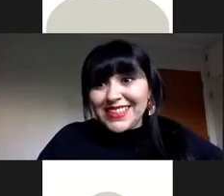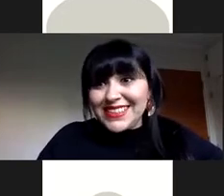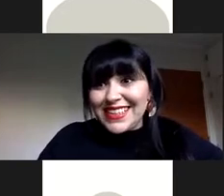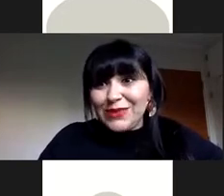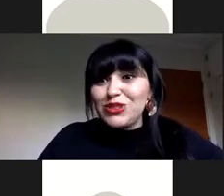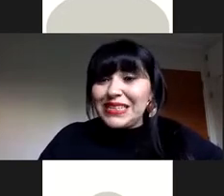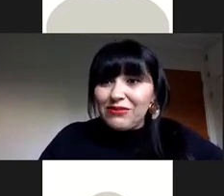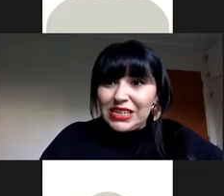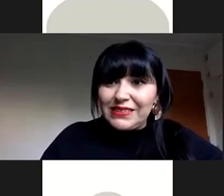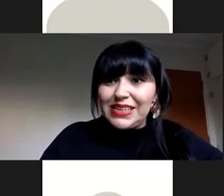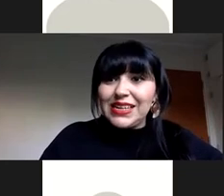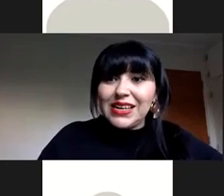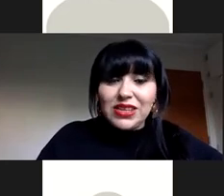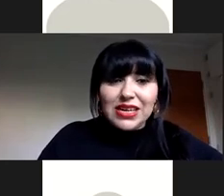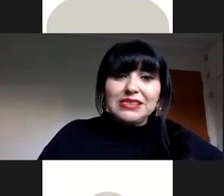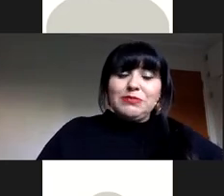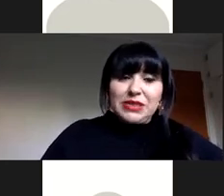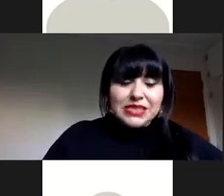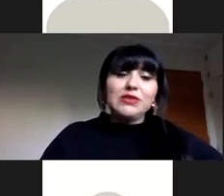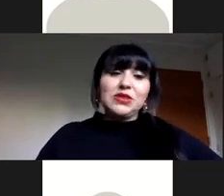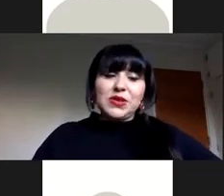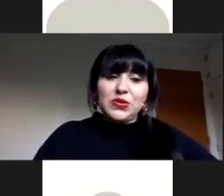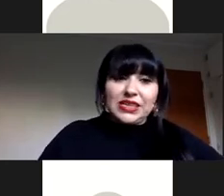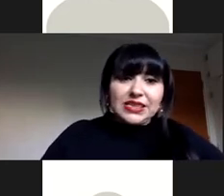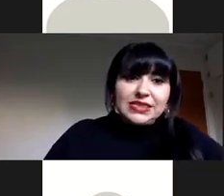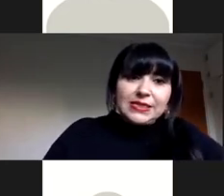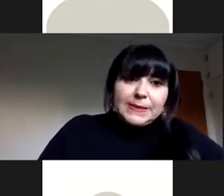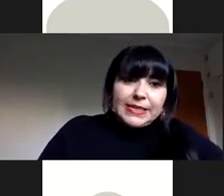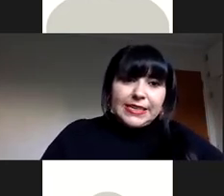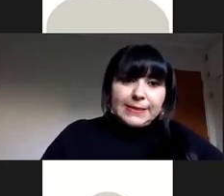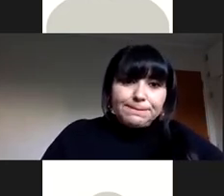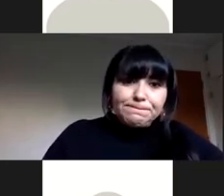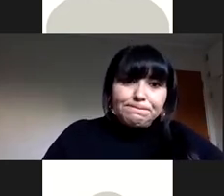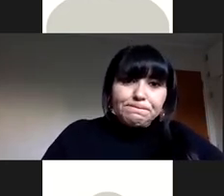culpables de muchas de las vulnerabilidades que hoy día presentan nuestros estudiantes.